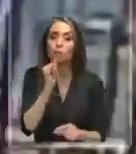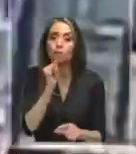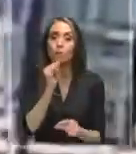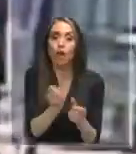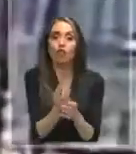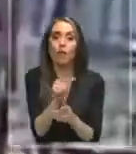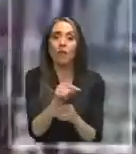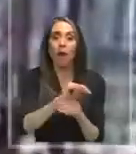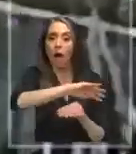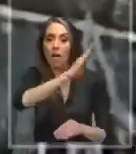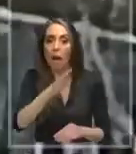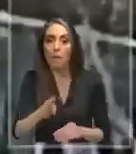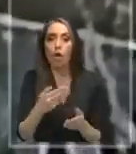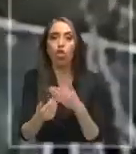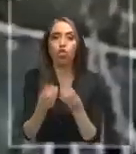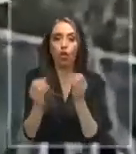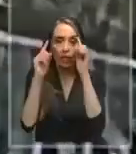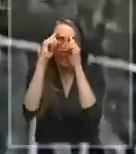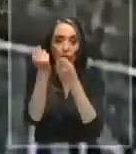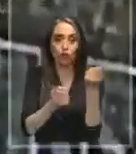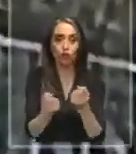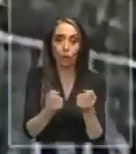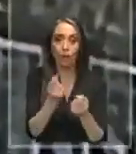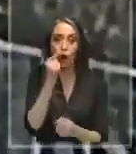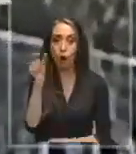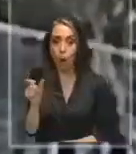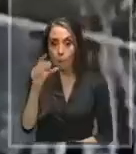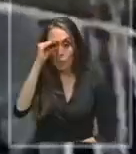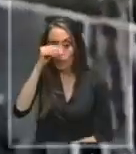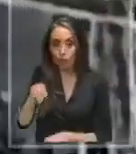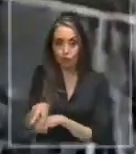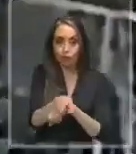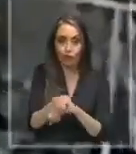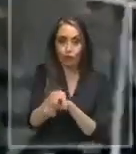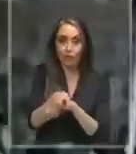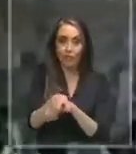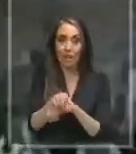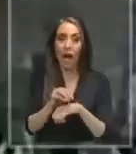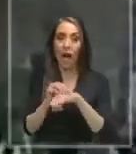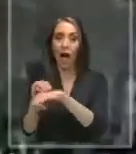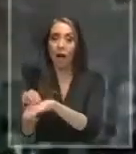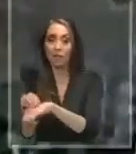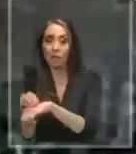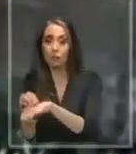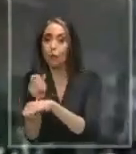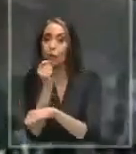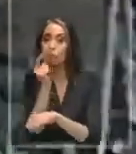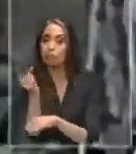conductor. Por ahora, solo el testimonio de este nochero sustenta la investigación.